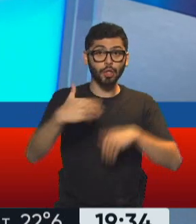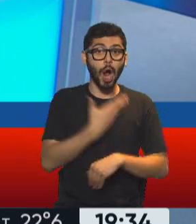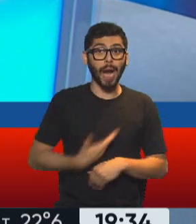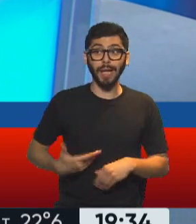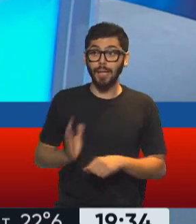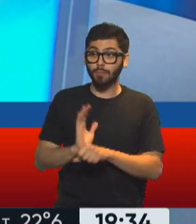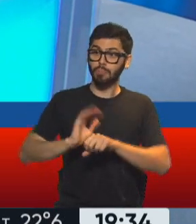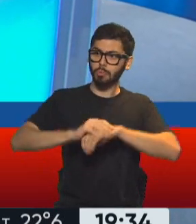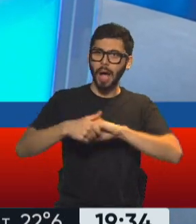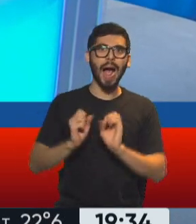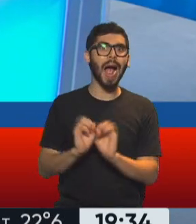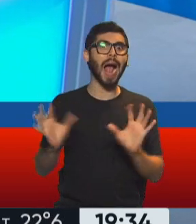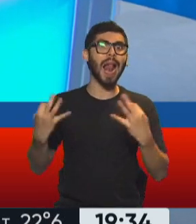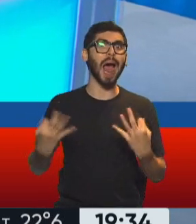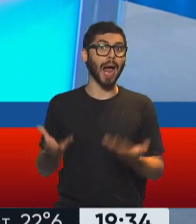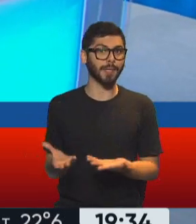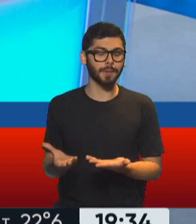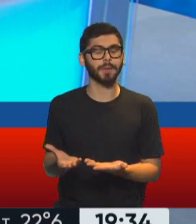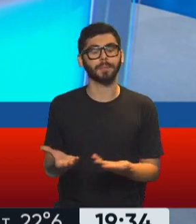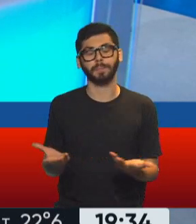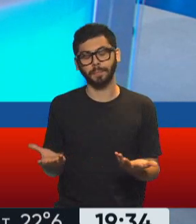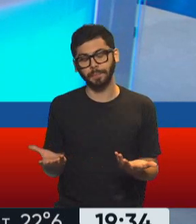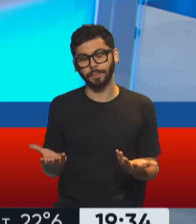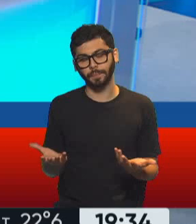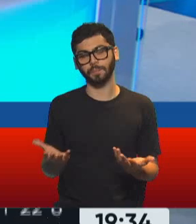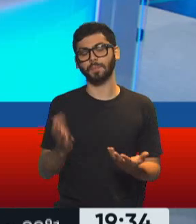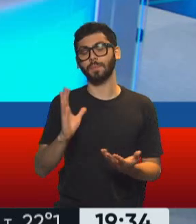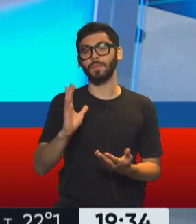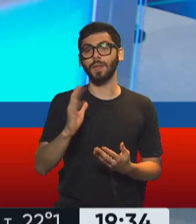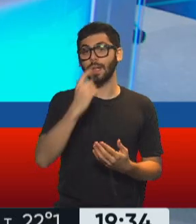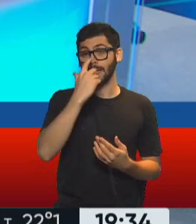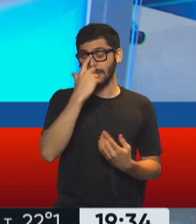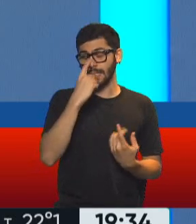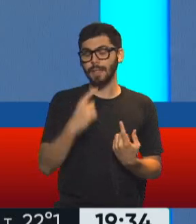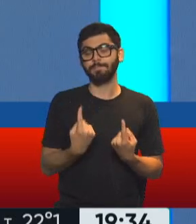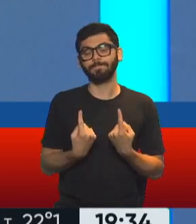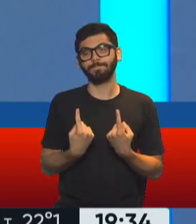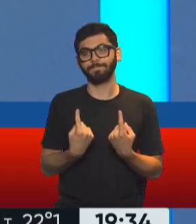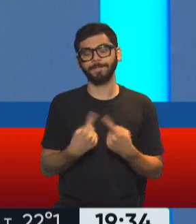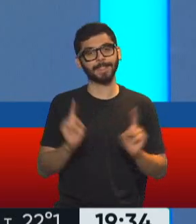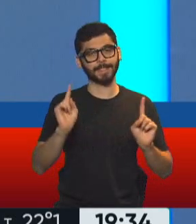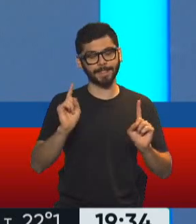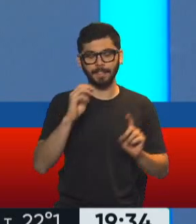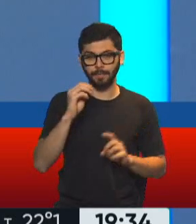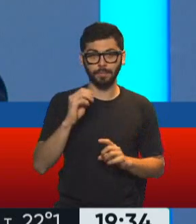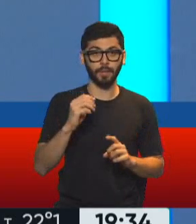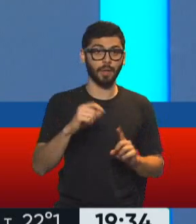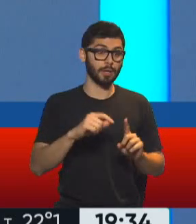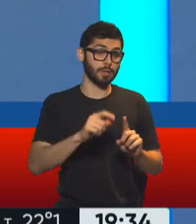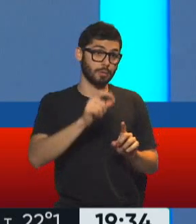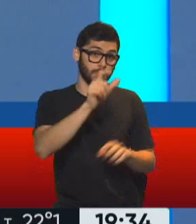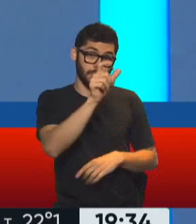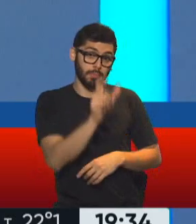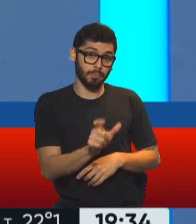Argentina. Es inusual, no es bueno que alguien que ha sido que es